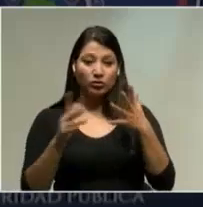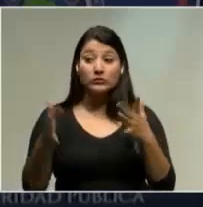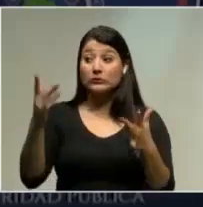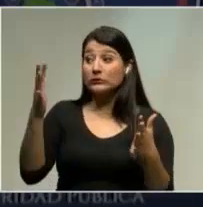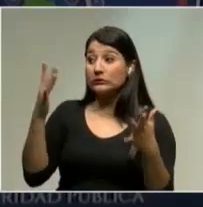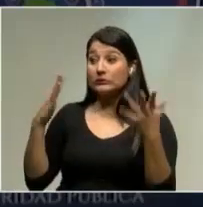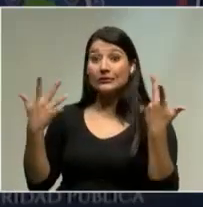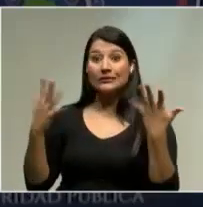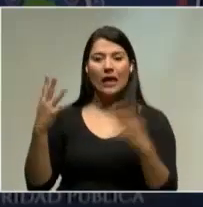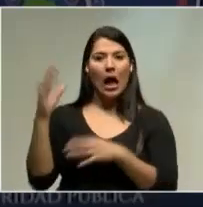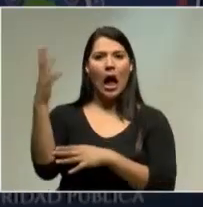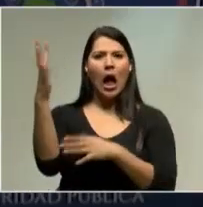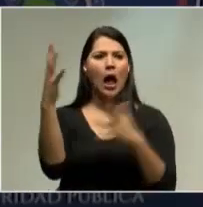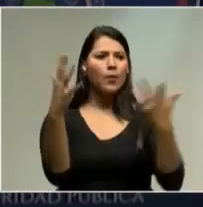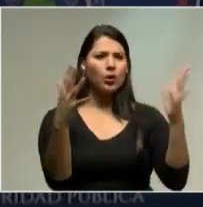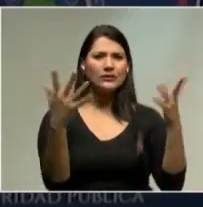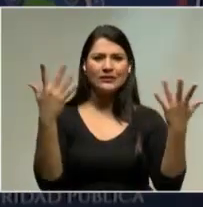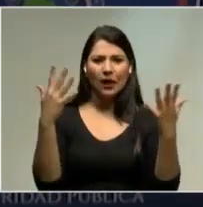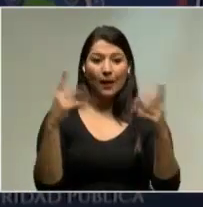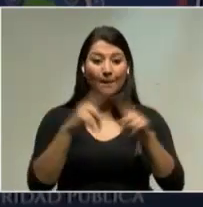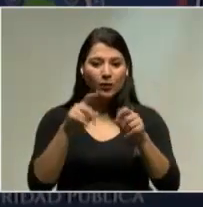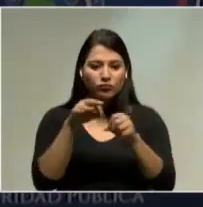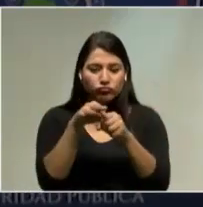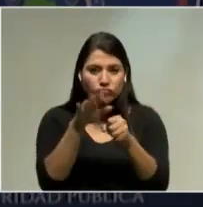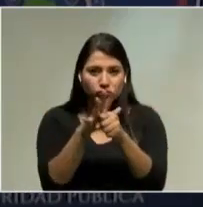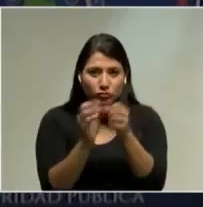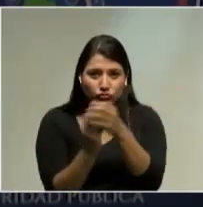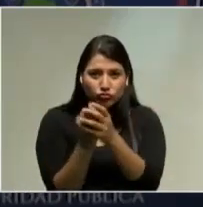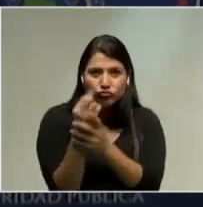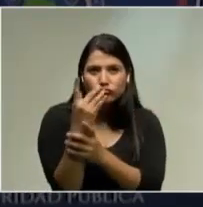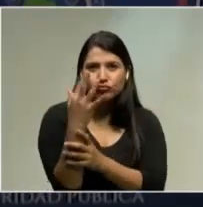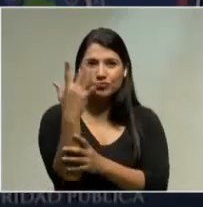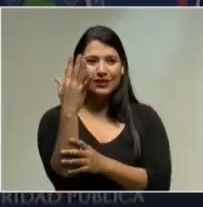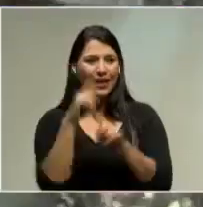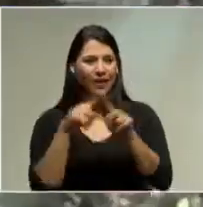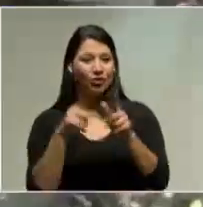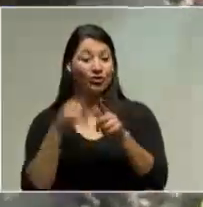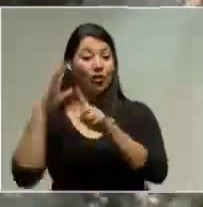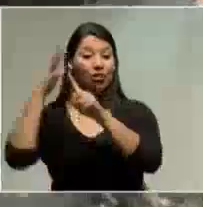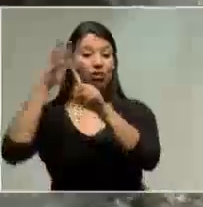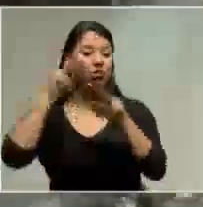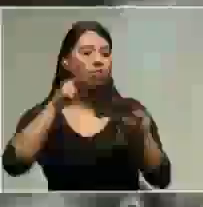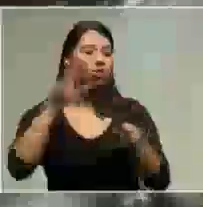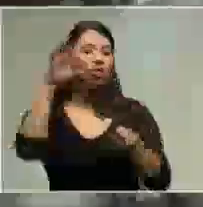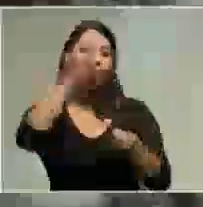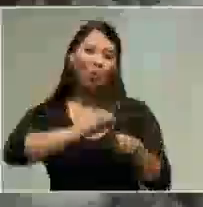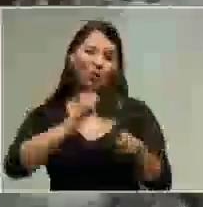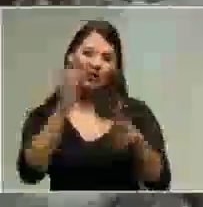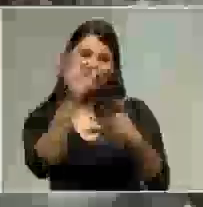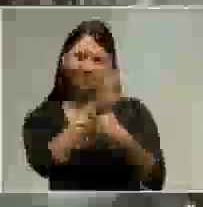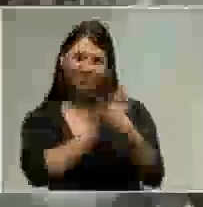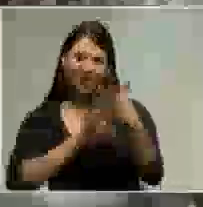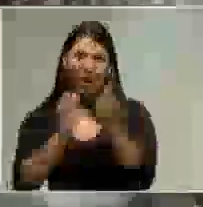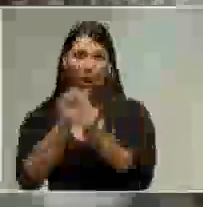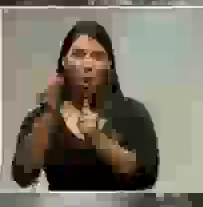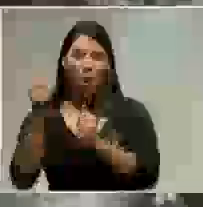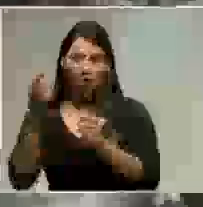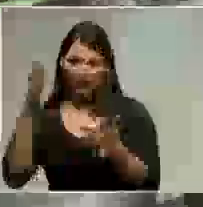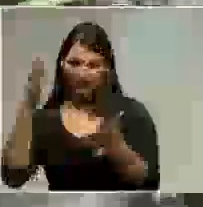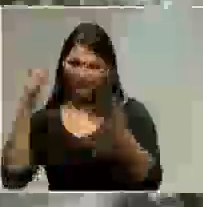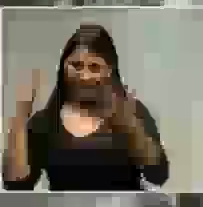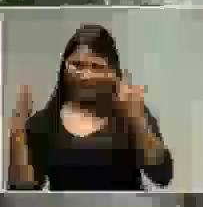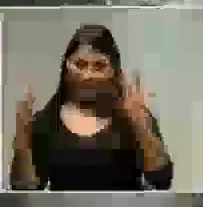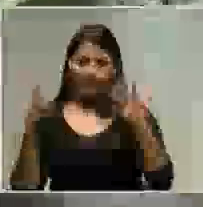los sobrevuelos que hacemos no se pueda localizar por el aire. La superficie total de las áreas silvestres